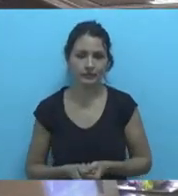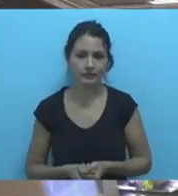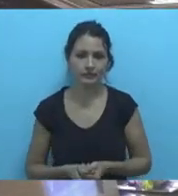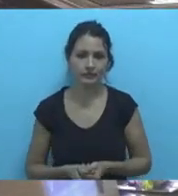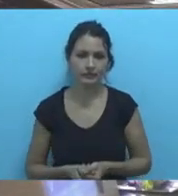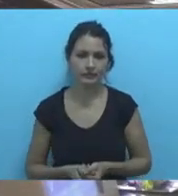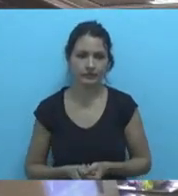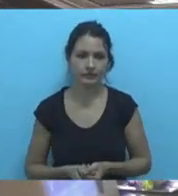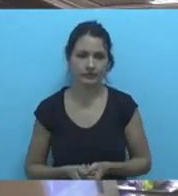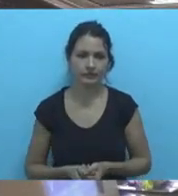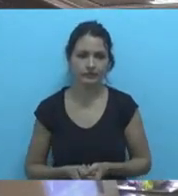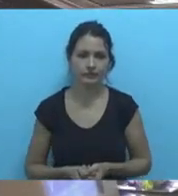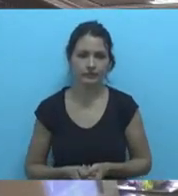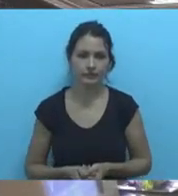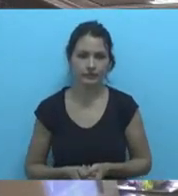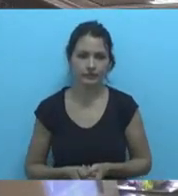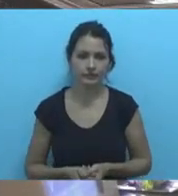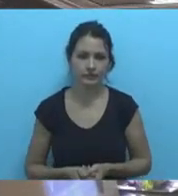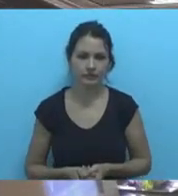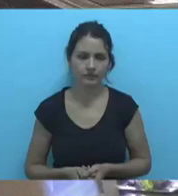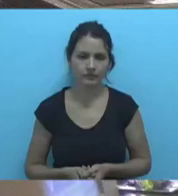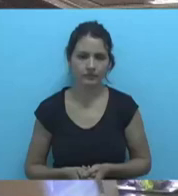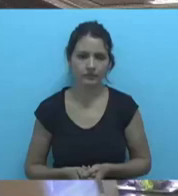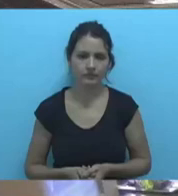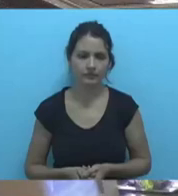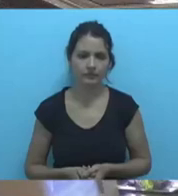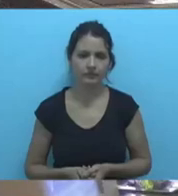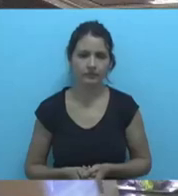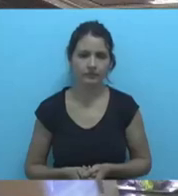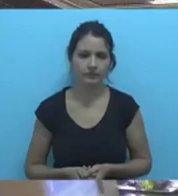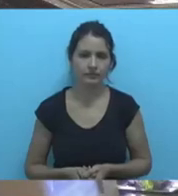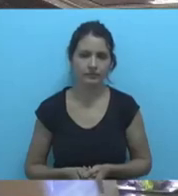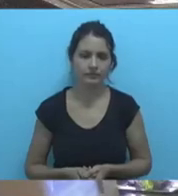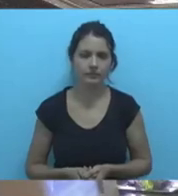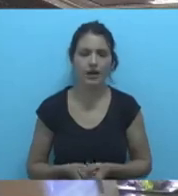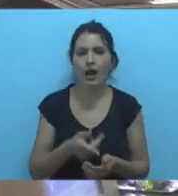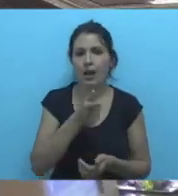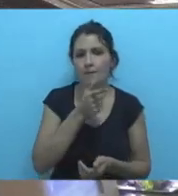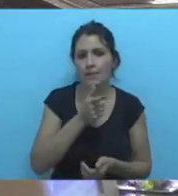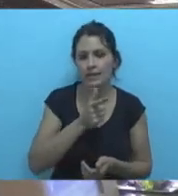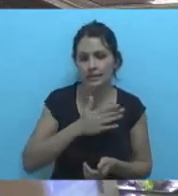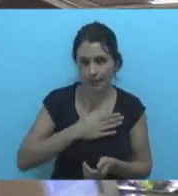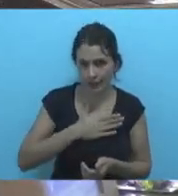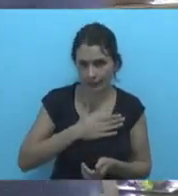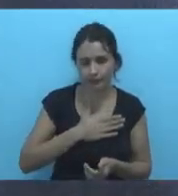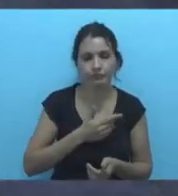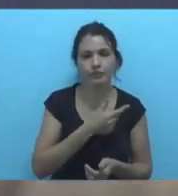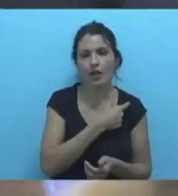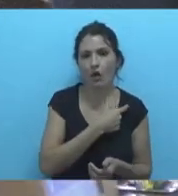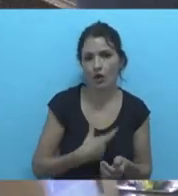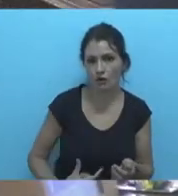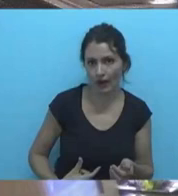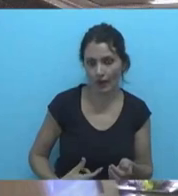están ligados directamente al gobernador provincial. Creo que tanto él, electo como corresponde,